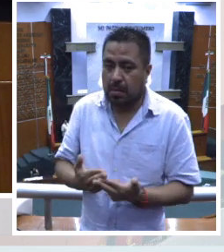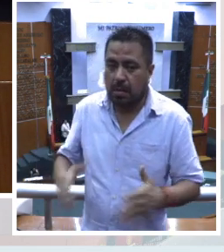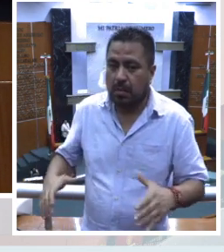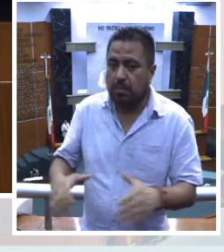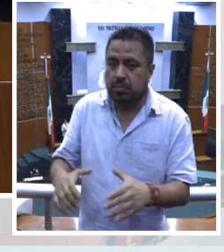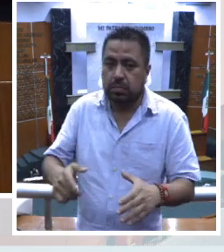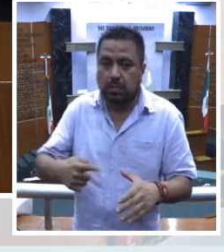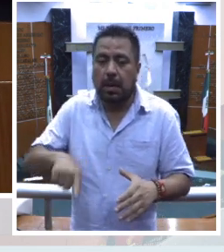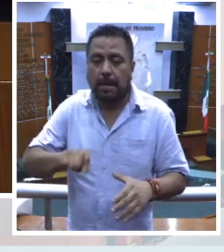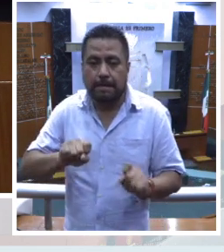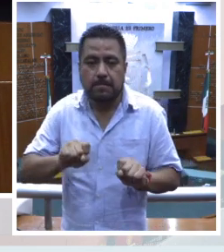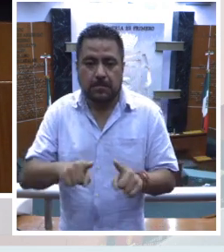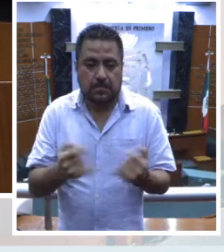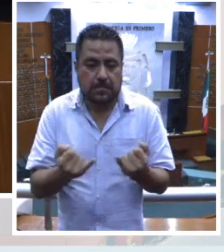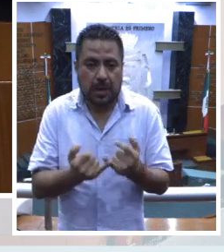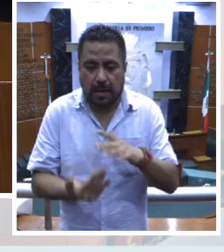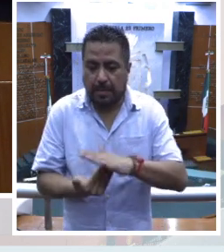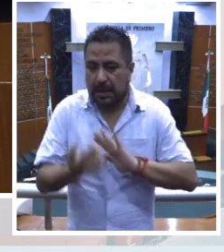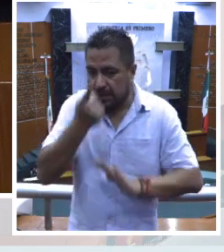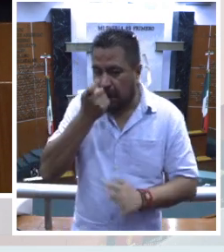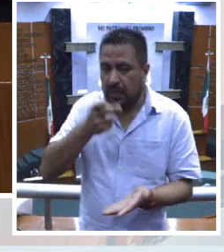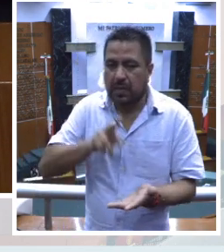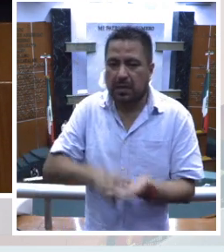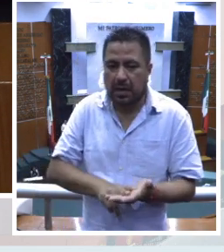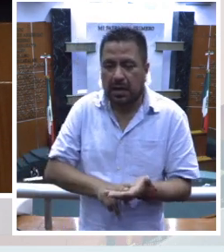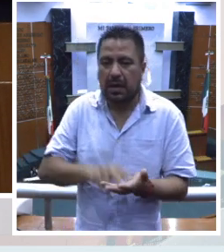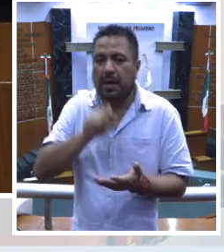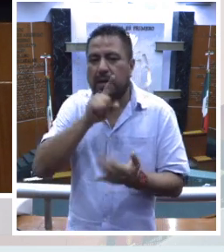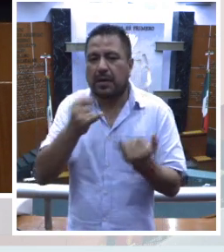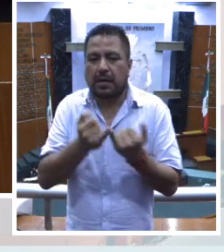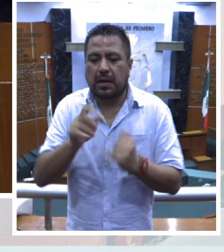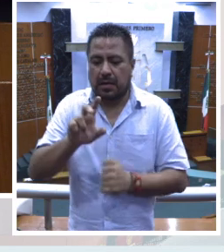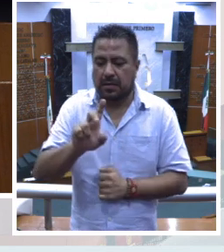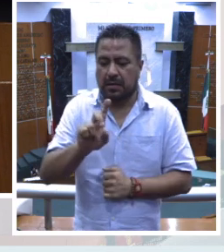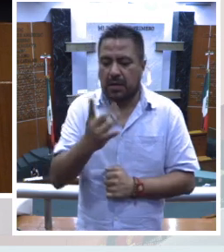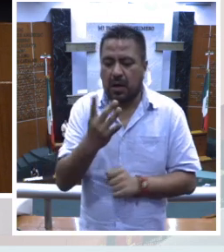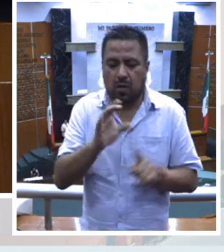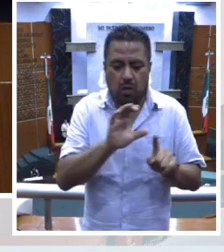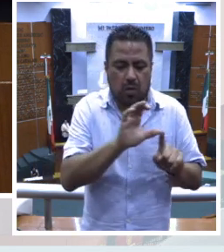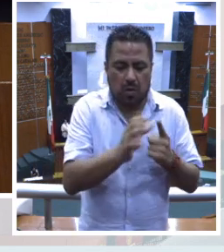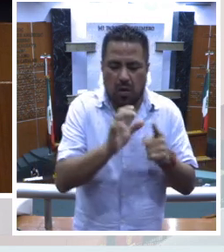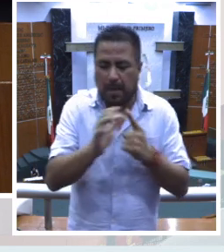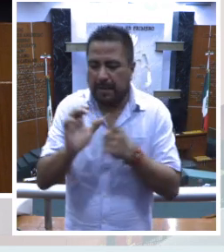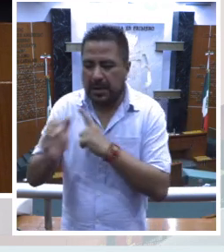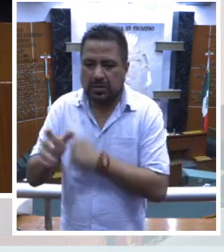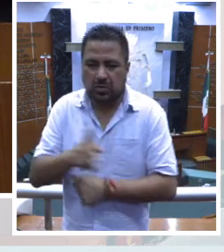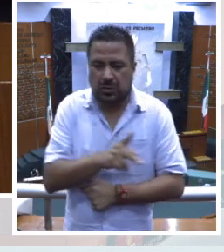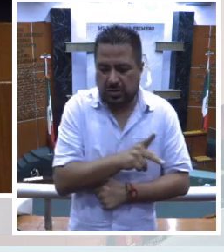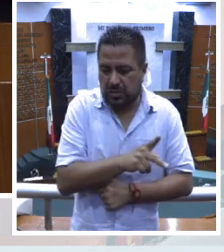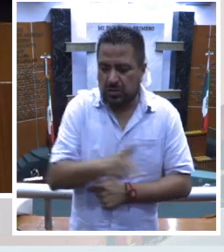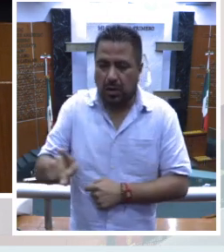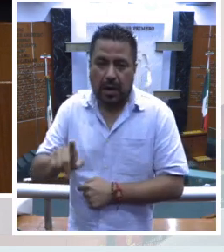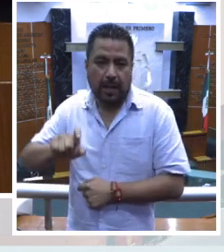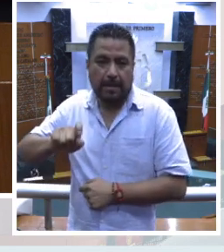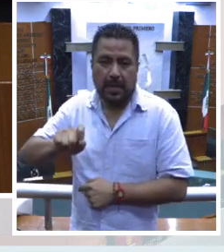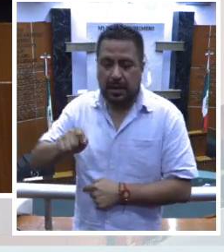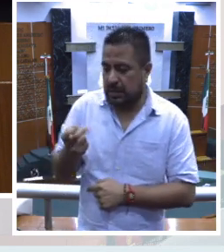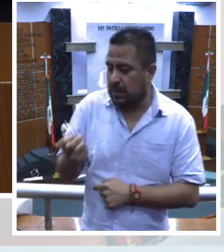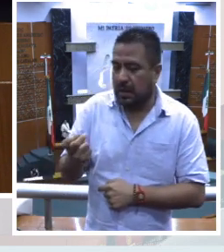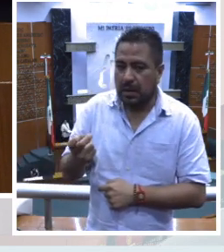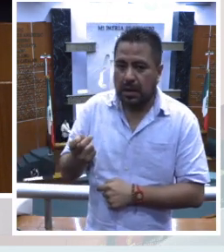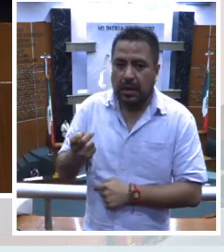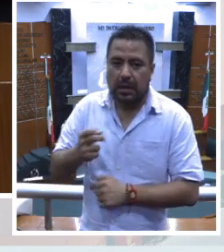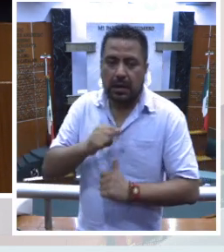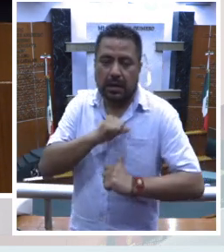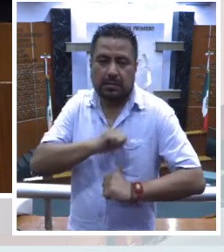Lo mismo sucedió en la mesa directiva y en las 34 comisiones ordinarias, 20 de ellas tuvieron